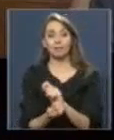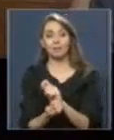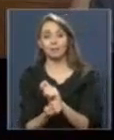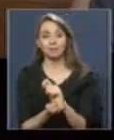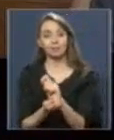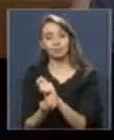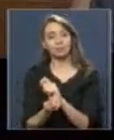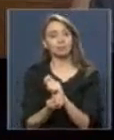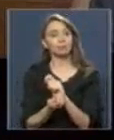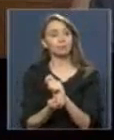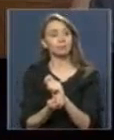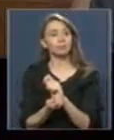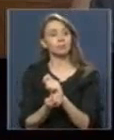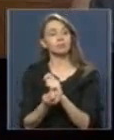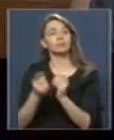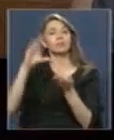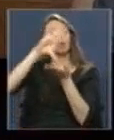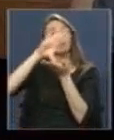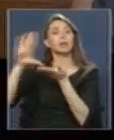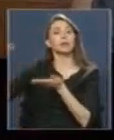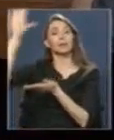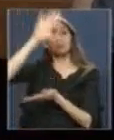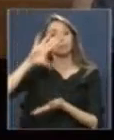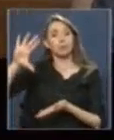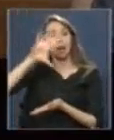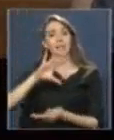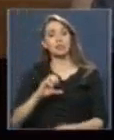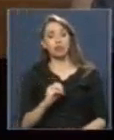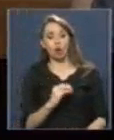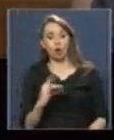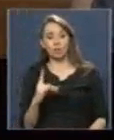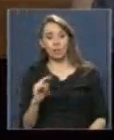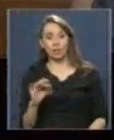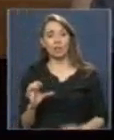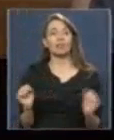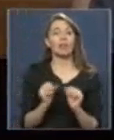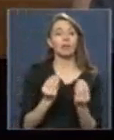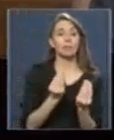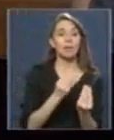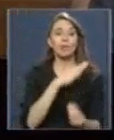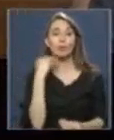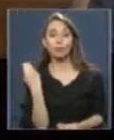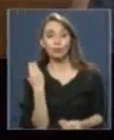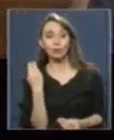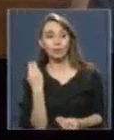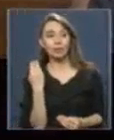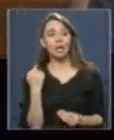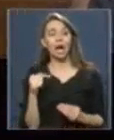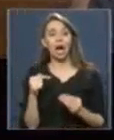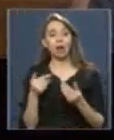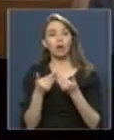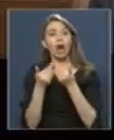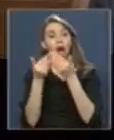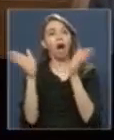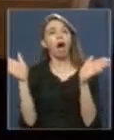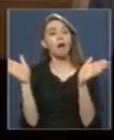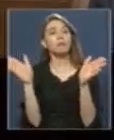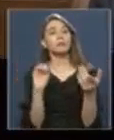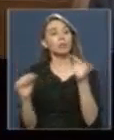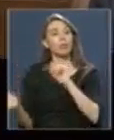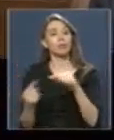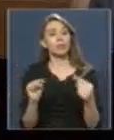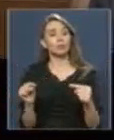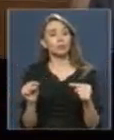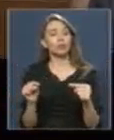si bien en Occidente en general le tememos a la muerte, lo cierto es que hoy estamos abriendo un debate con respecto a